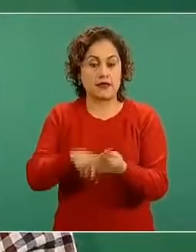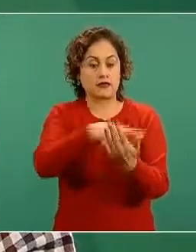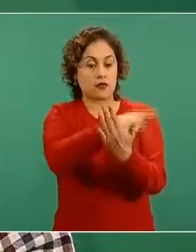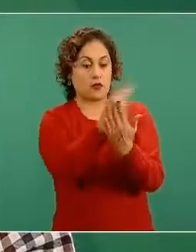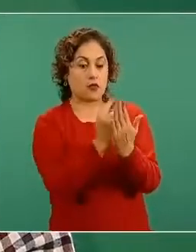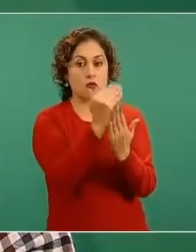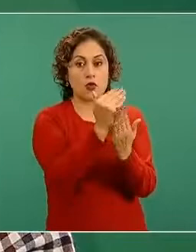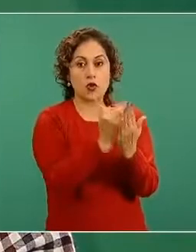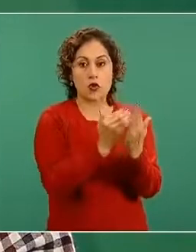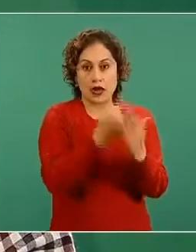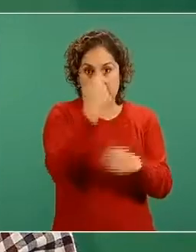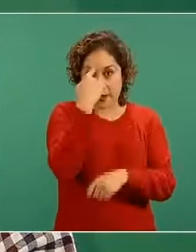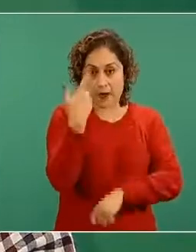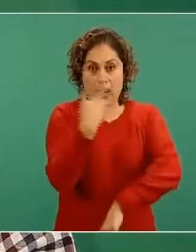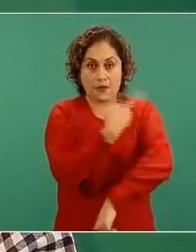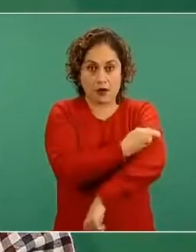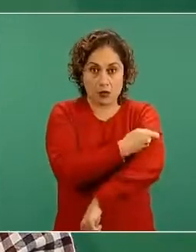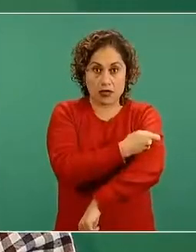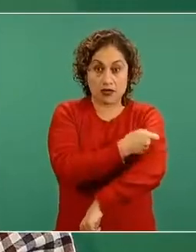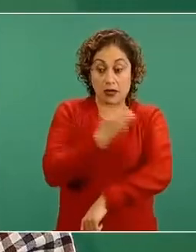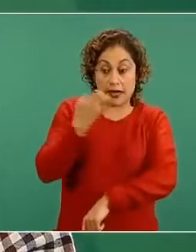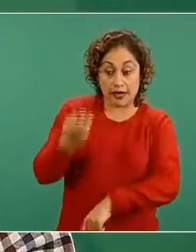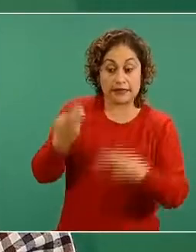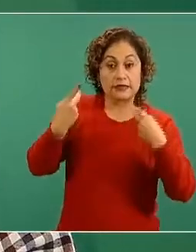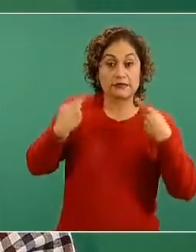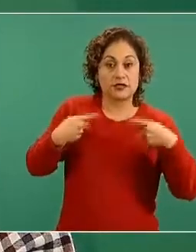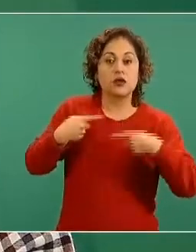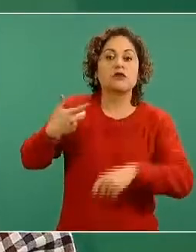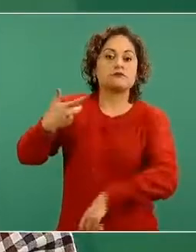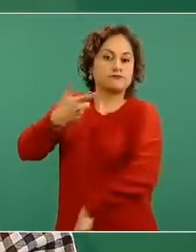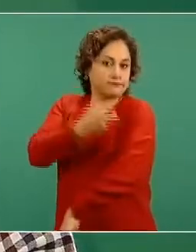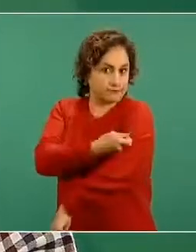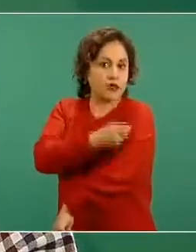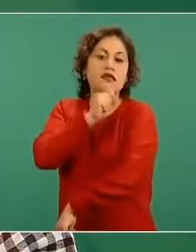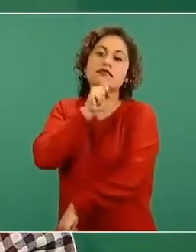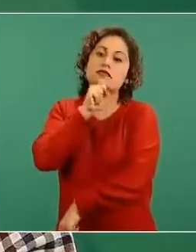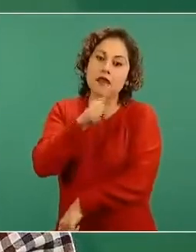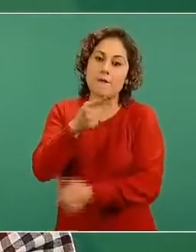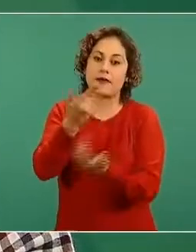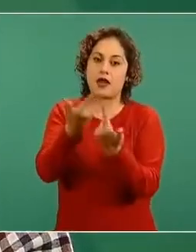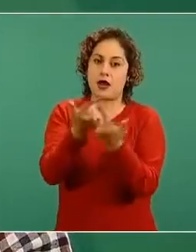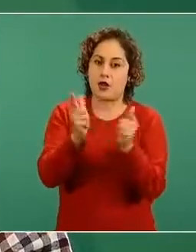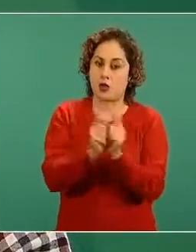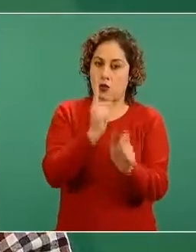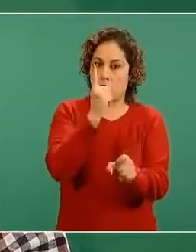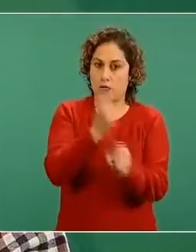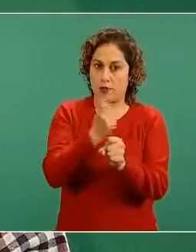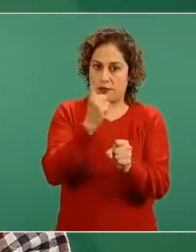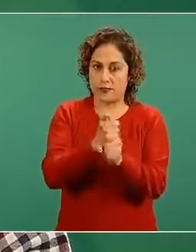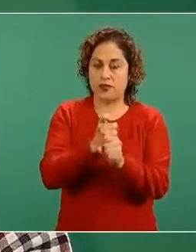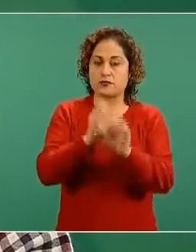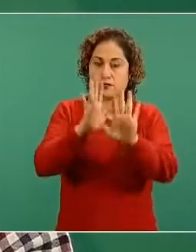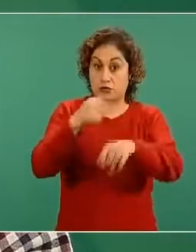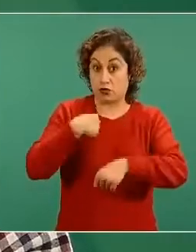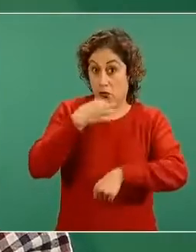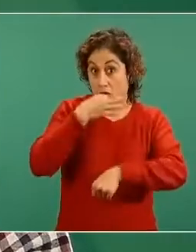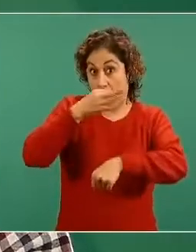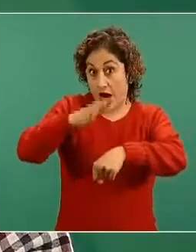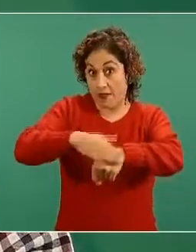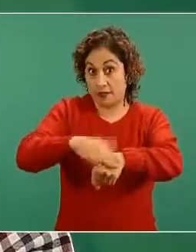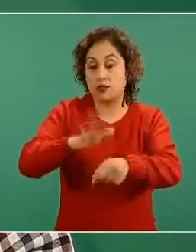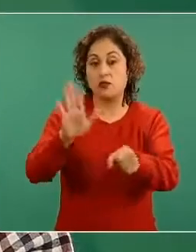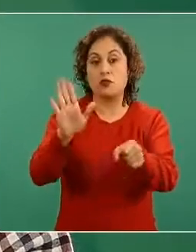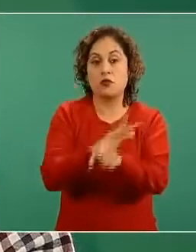los miembros de la brigada también sean vacunados. Entonces, también para que ustedes no se sorprendan quizá por falta de